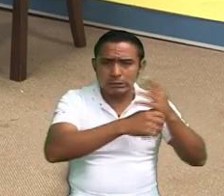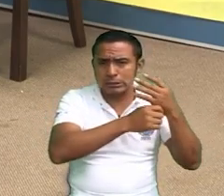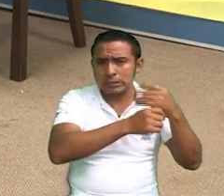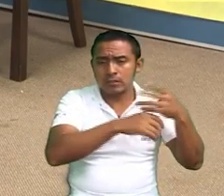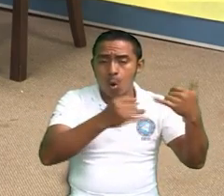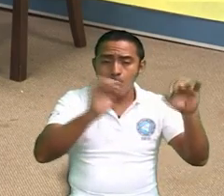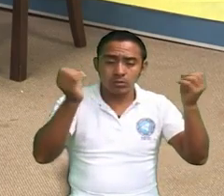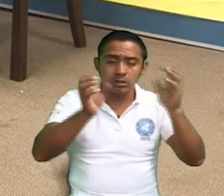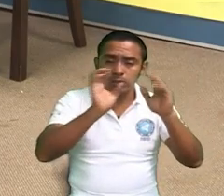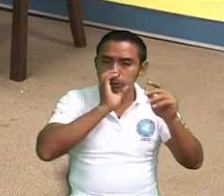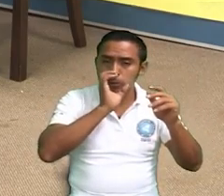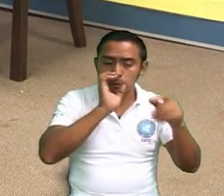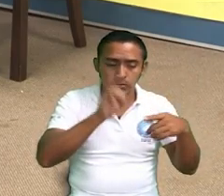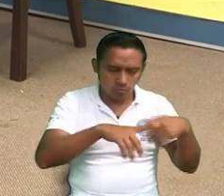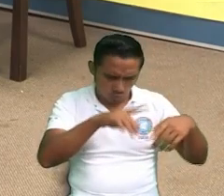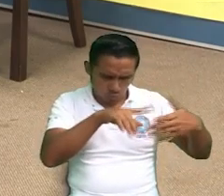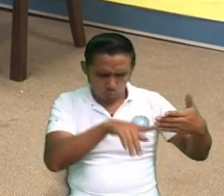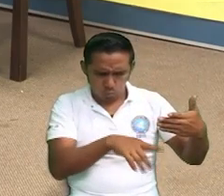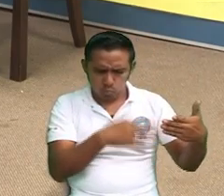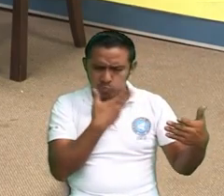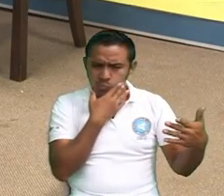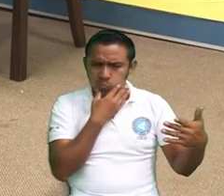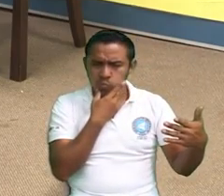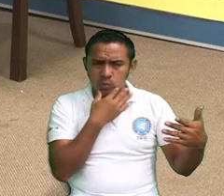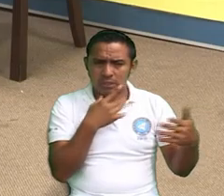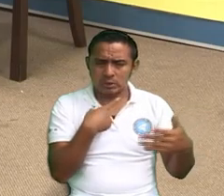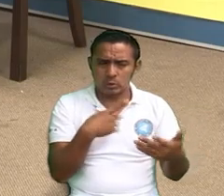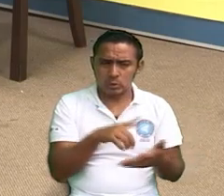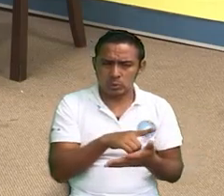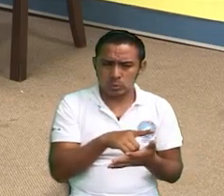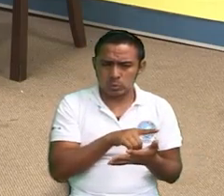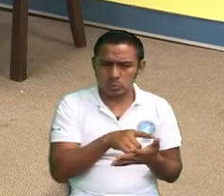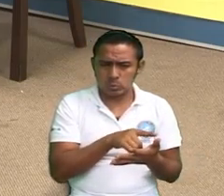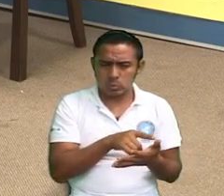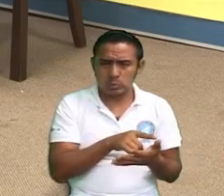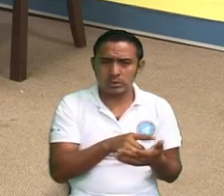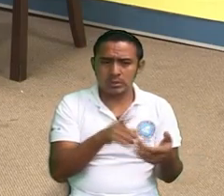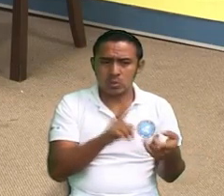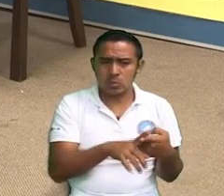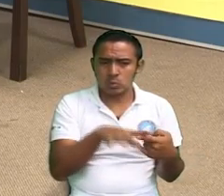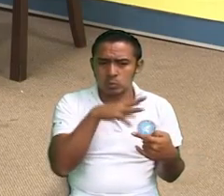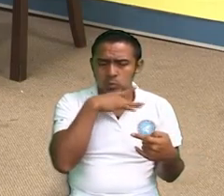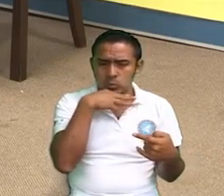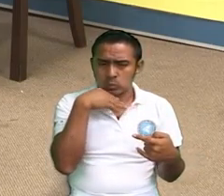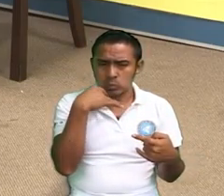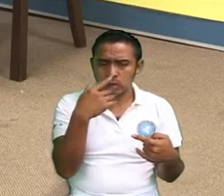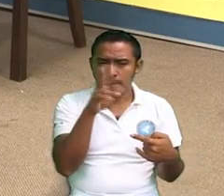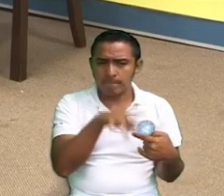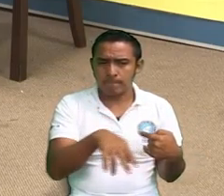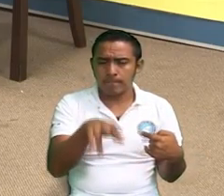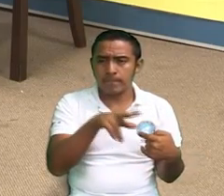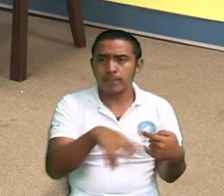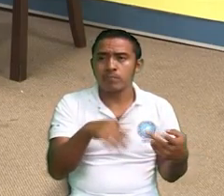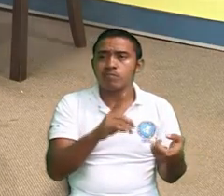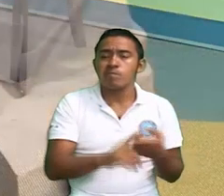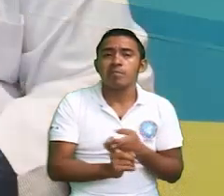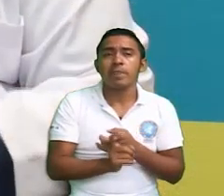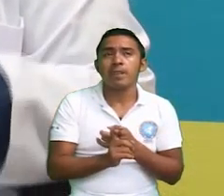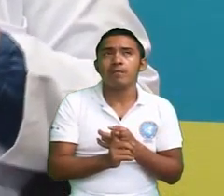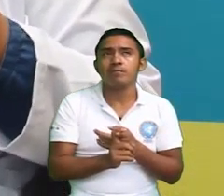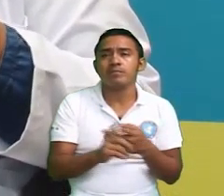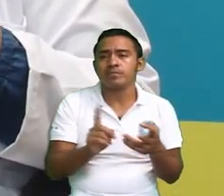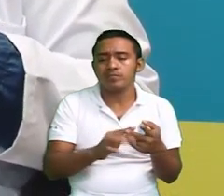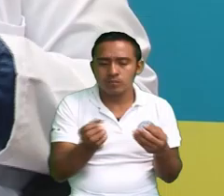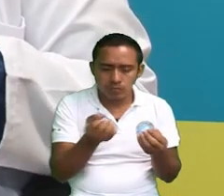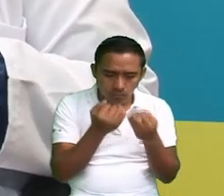res, cerdo, que tiene un aspecto terroso, verde, que tiene el